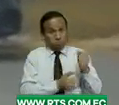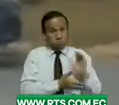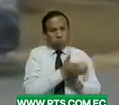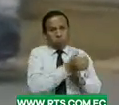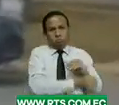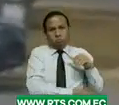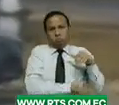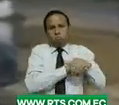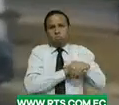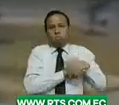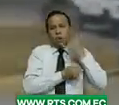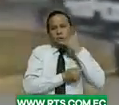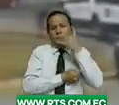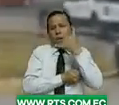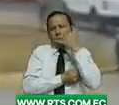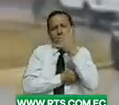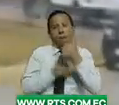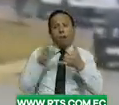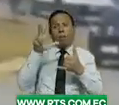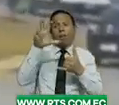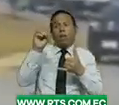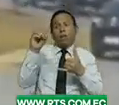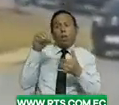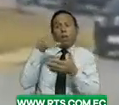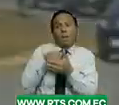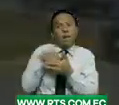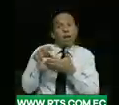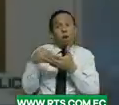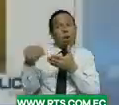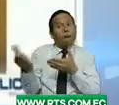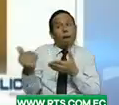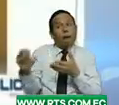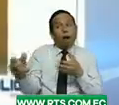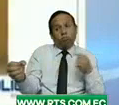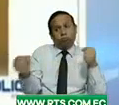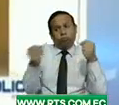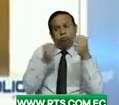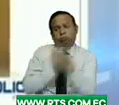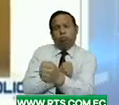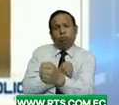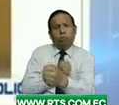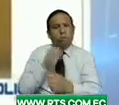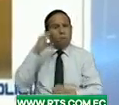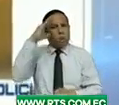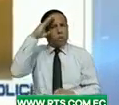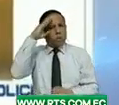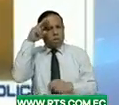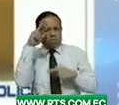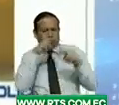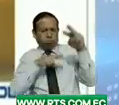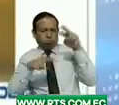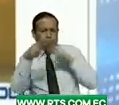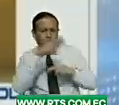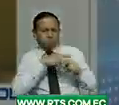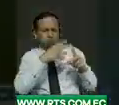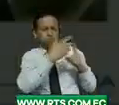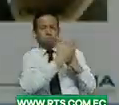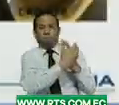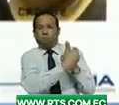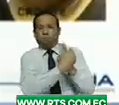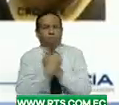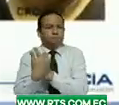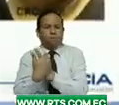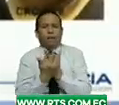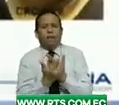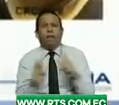de inteligencia de la UNACE permitieron la liberación de Ángel David RG el sábado. Cayeron dos